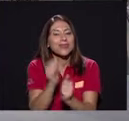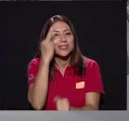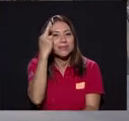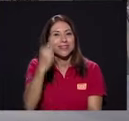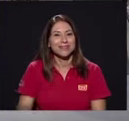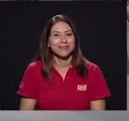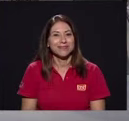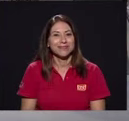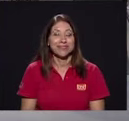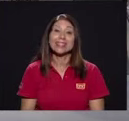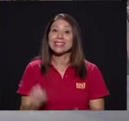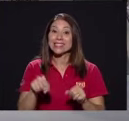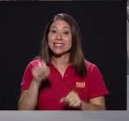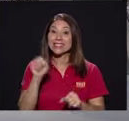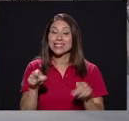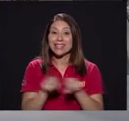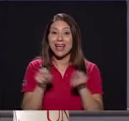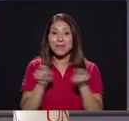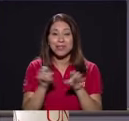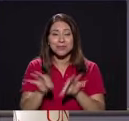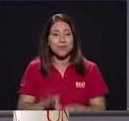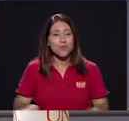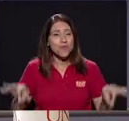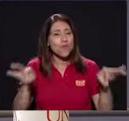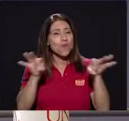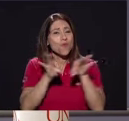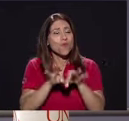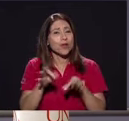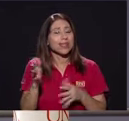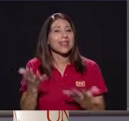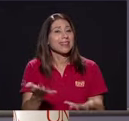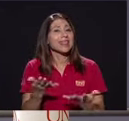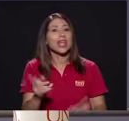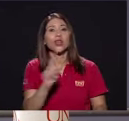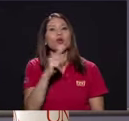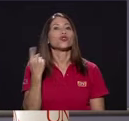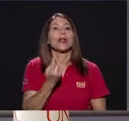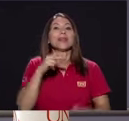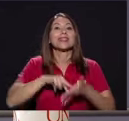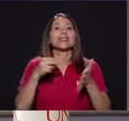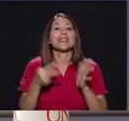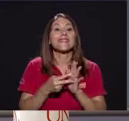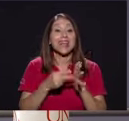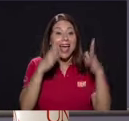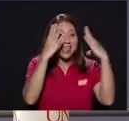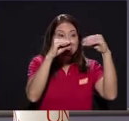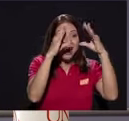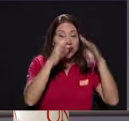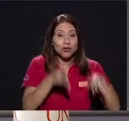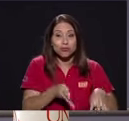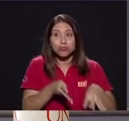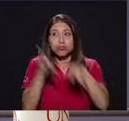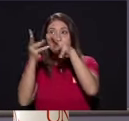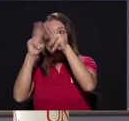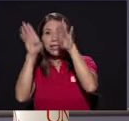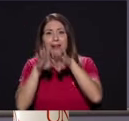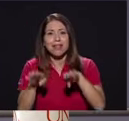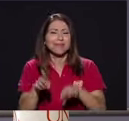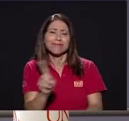Sí, y un punto importante a lo largo del programa lo ha mencionado, no quisiera terminar sin mencionarlo, es que no es solo colgar los datos y ya.